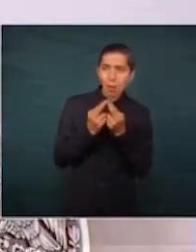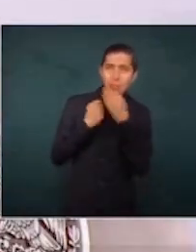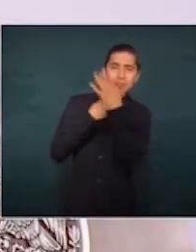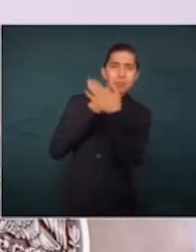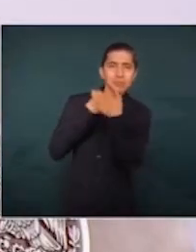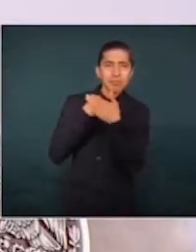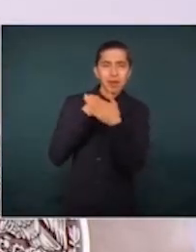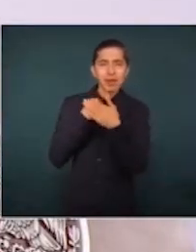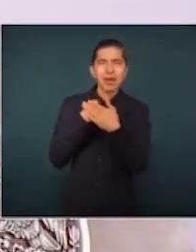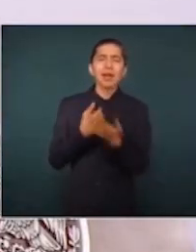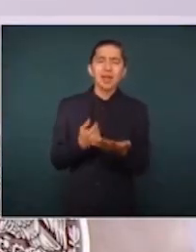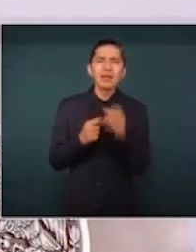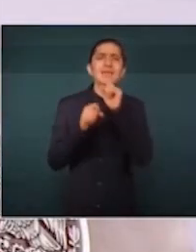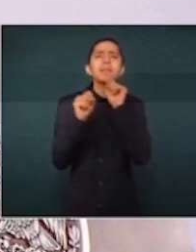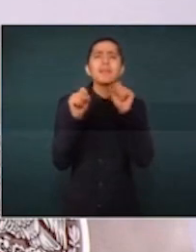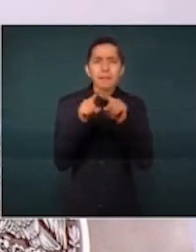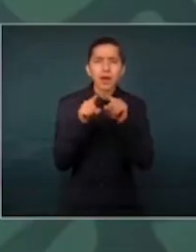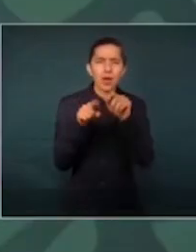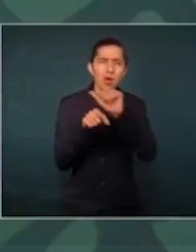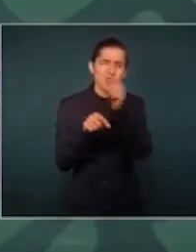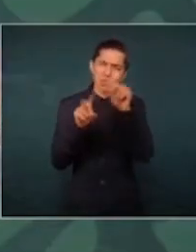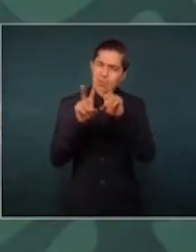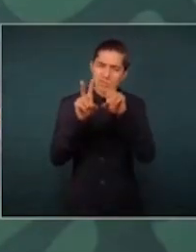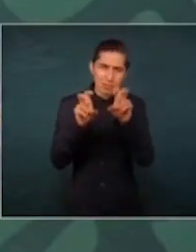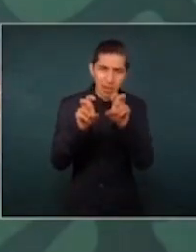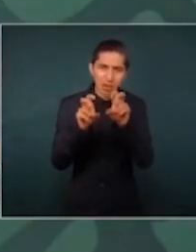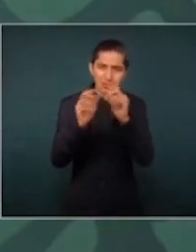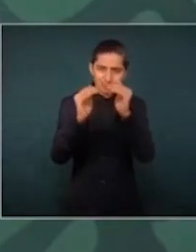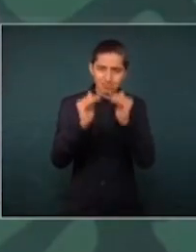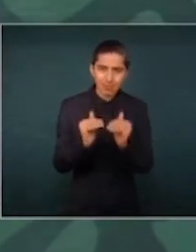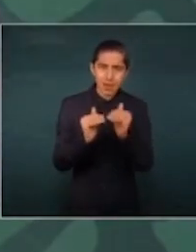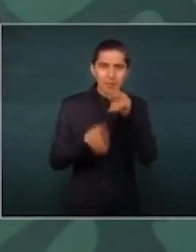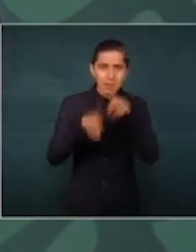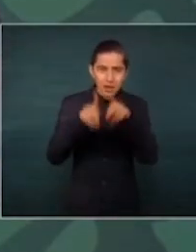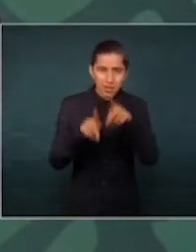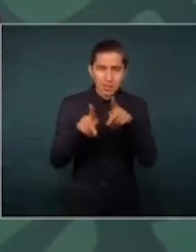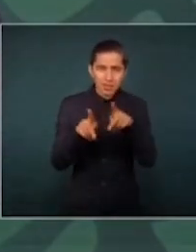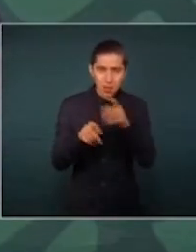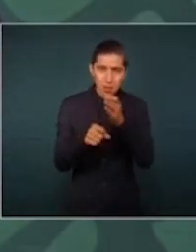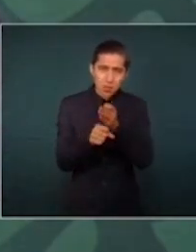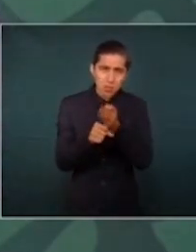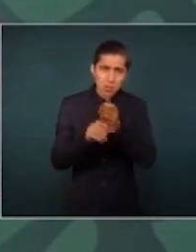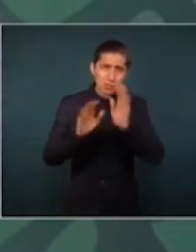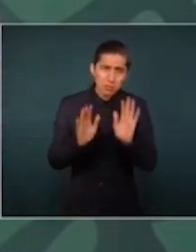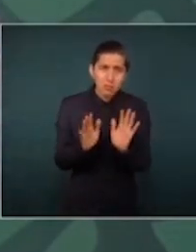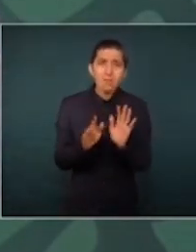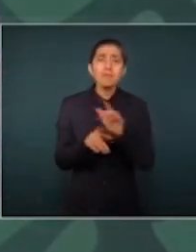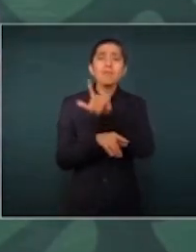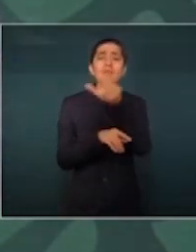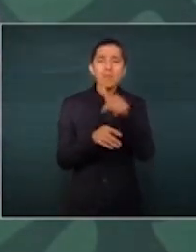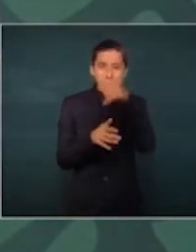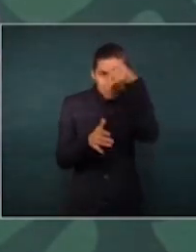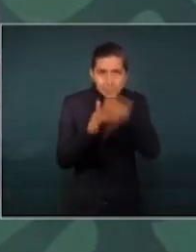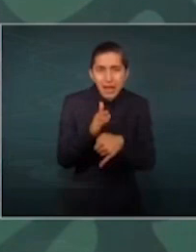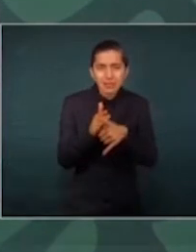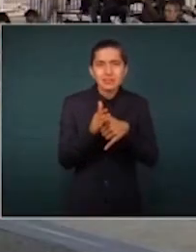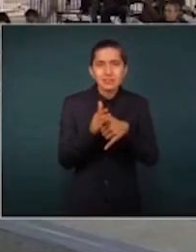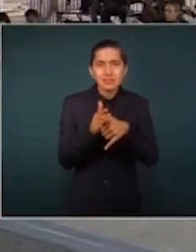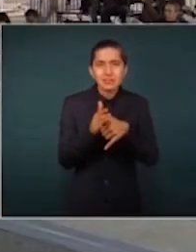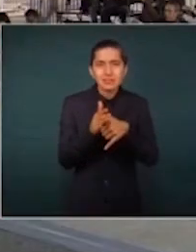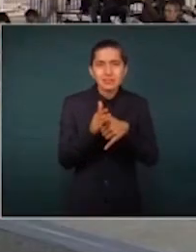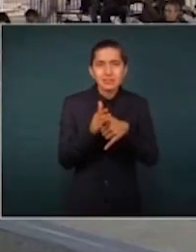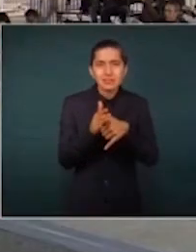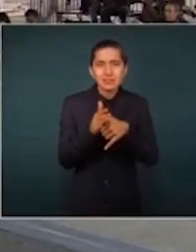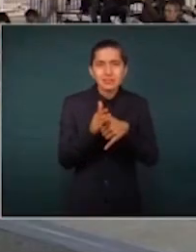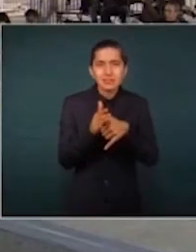de otros temas, si les parece, para luego profundizar sobre esta información.